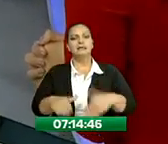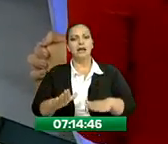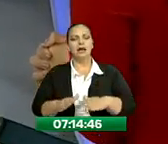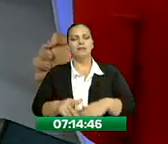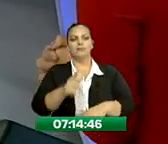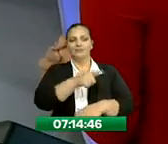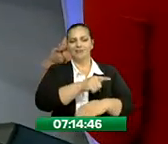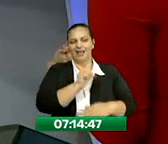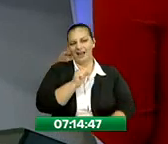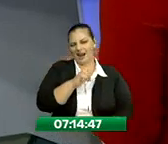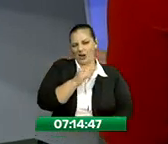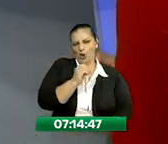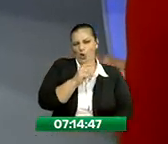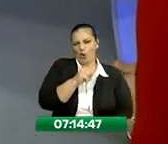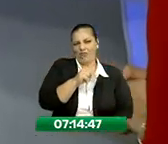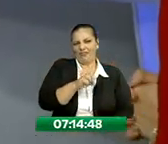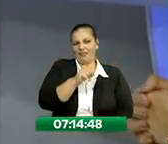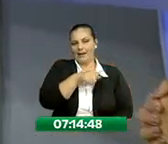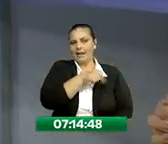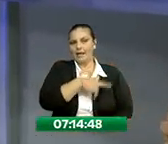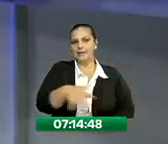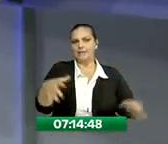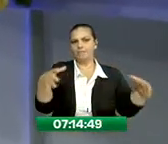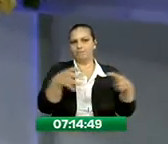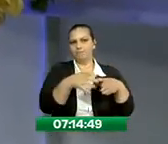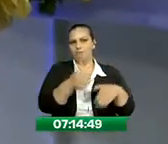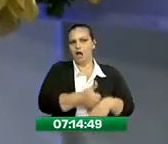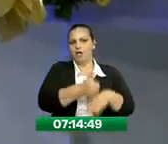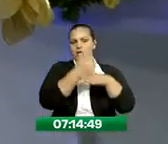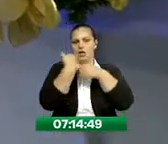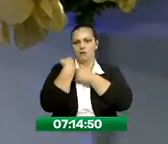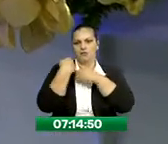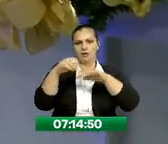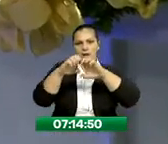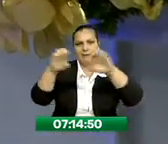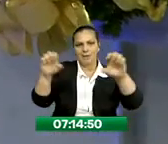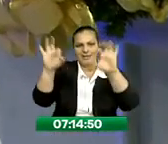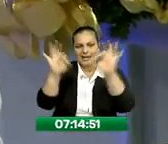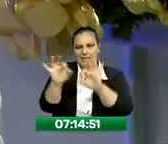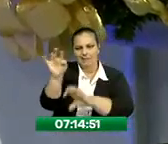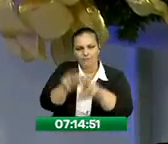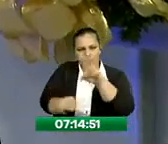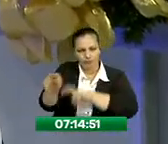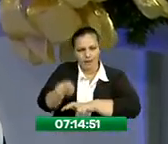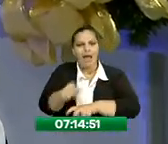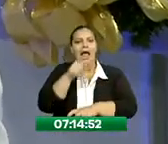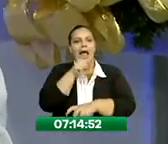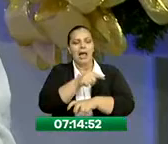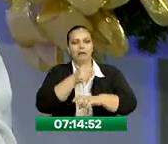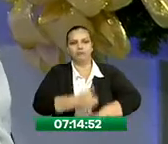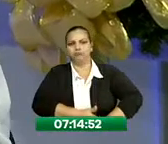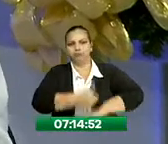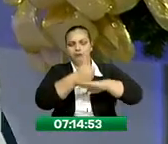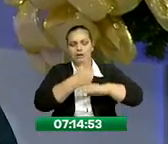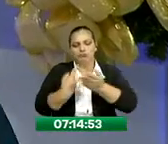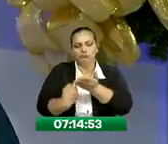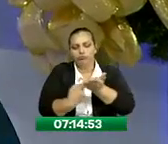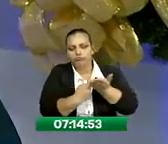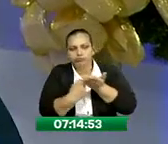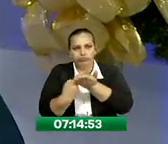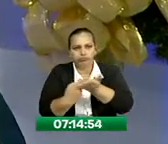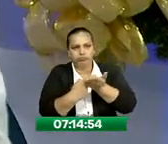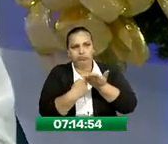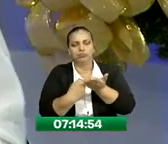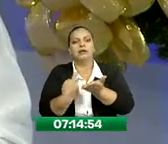que en este caso la Agencia de Regulación y Control Eléctrico, en virtud de lo que menciona la LOSPE, es quien dispone los mecanismos